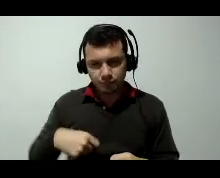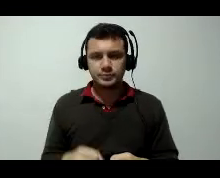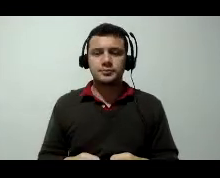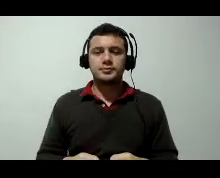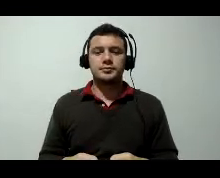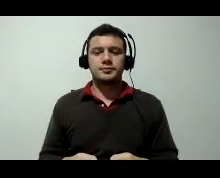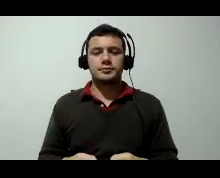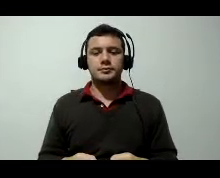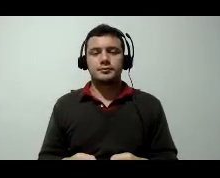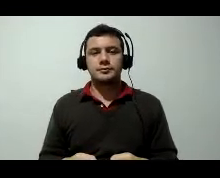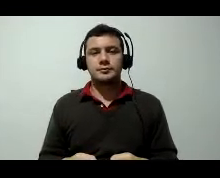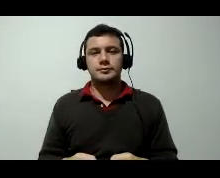las preguntas.